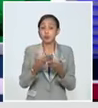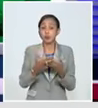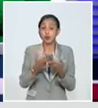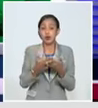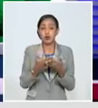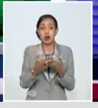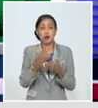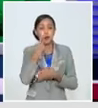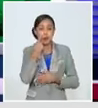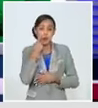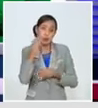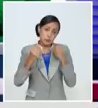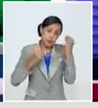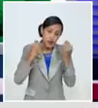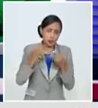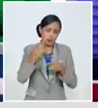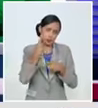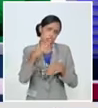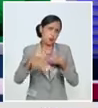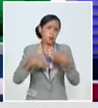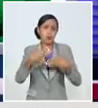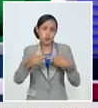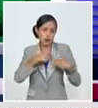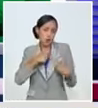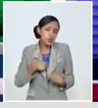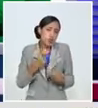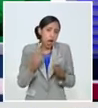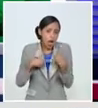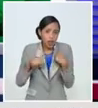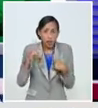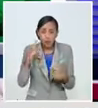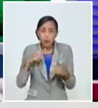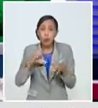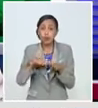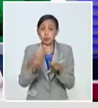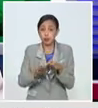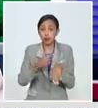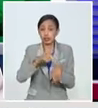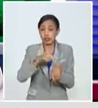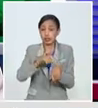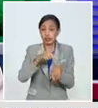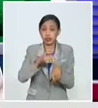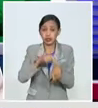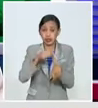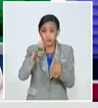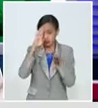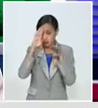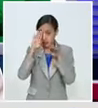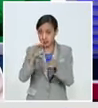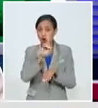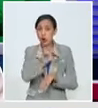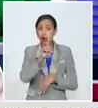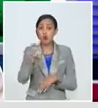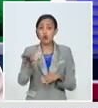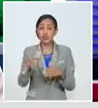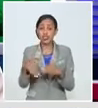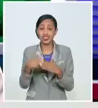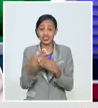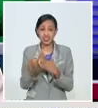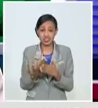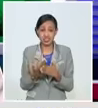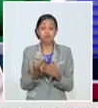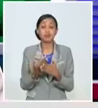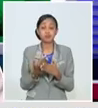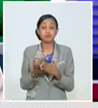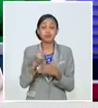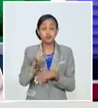una patología cardiovascular y después de una estadía de 11 días, de ellos